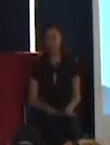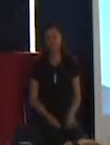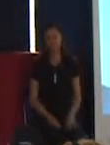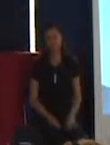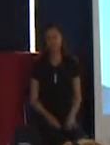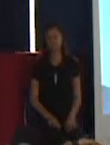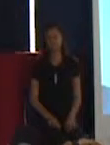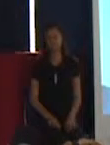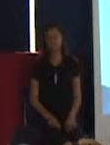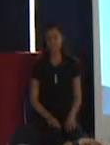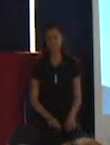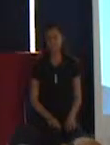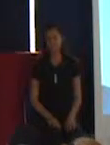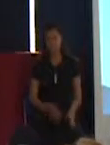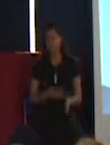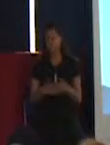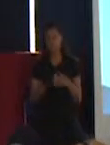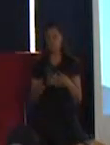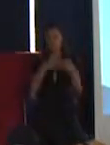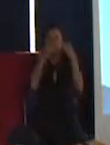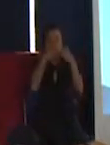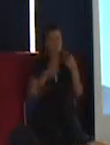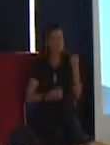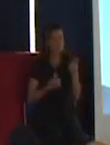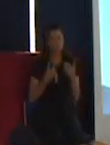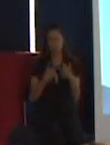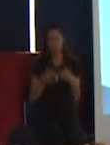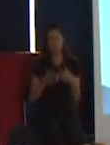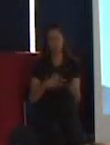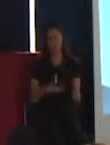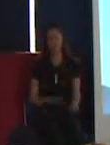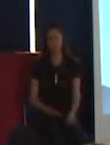discapacidad, independiente de la que sea.